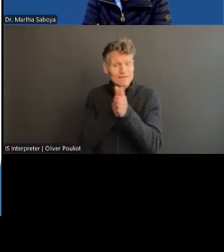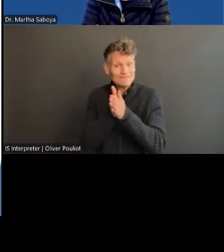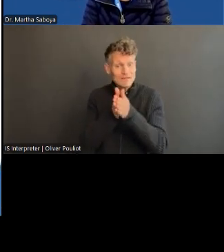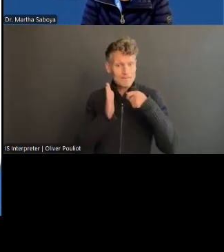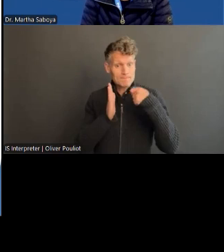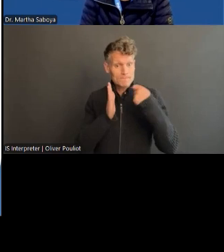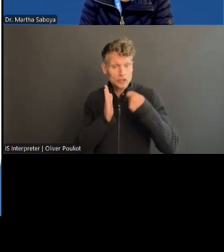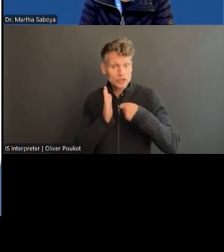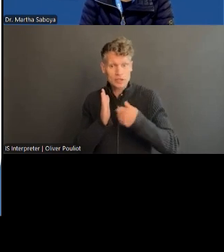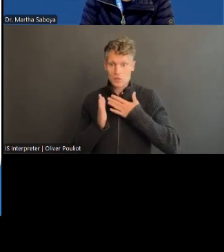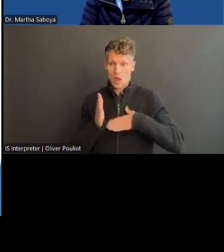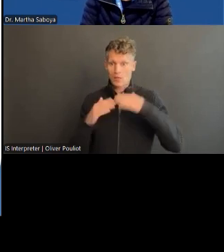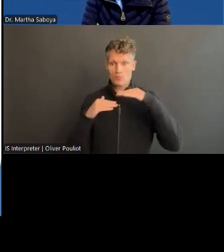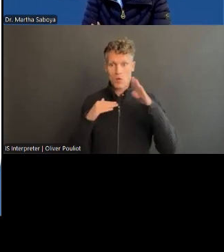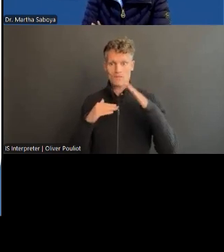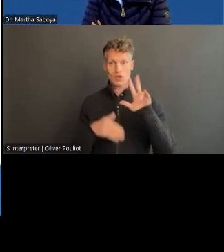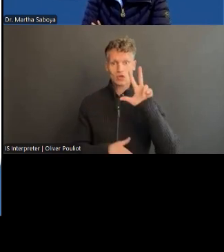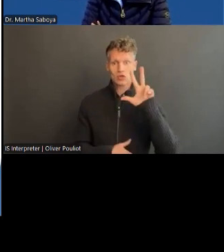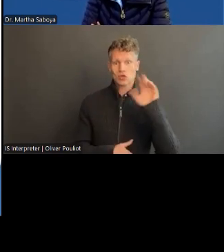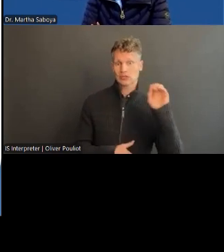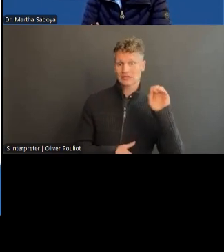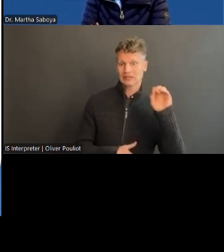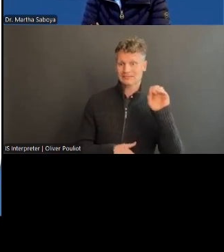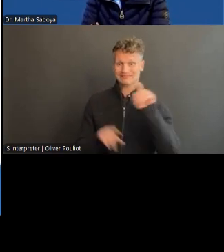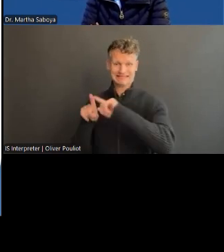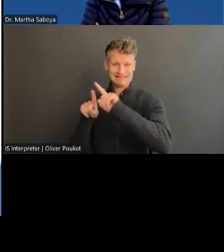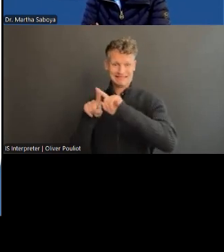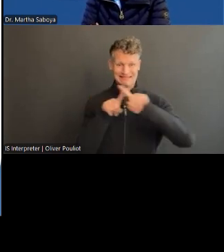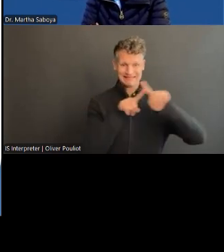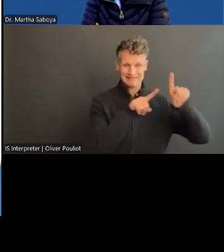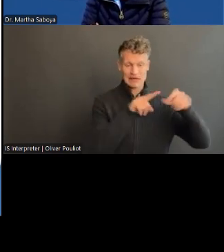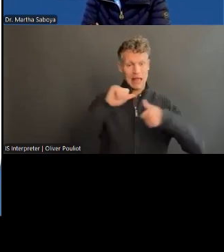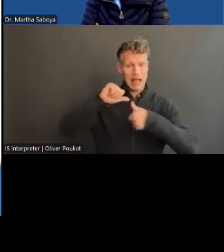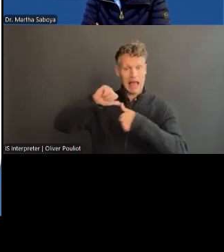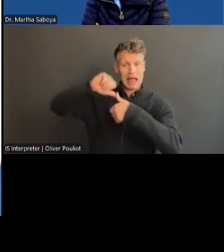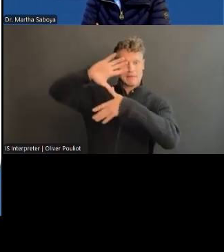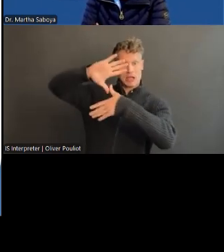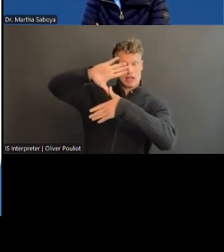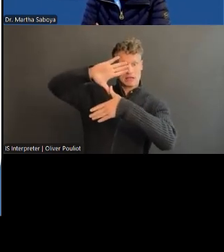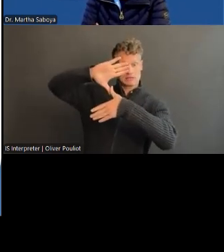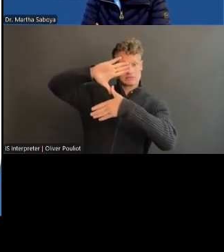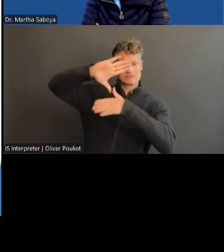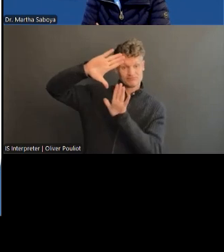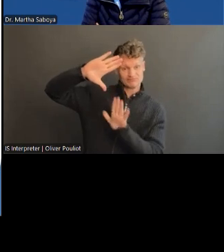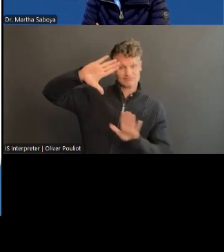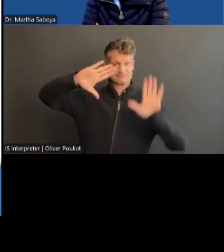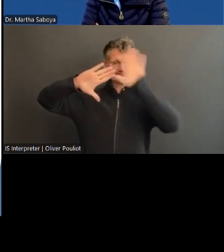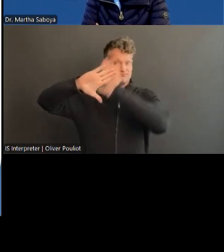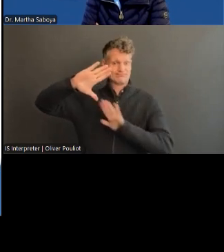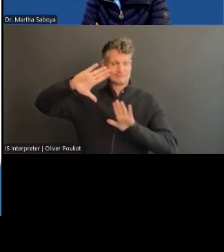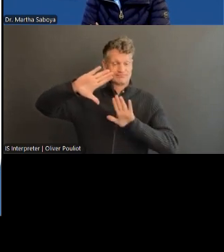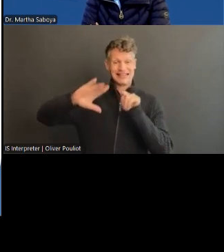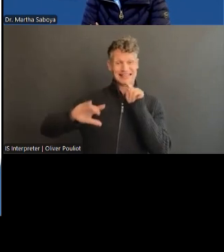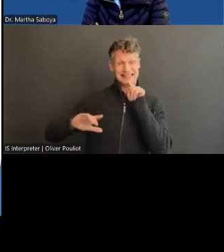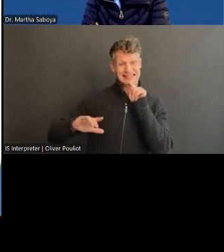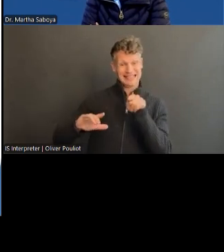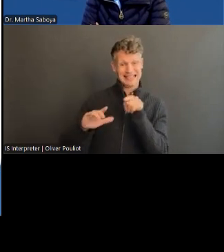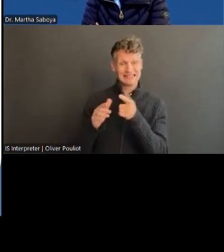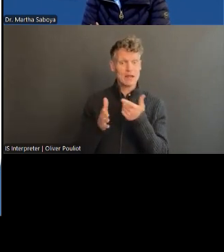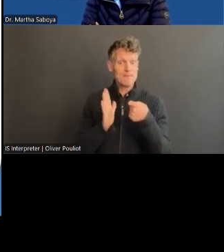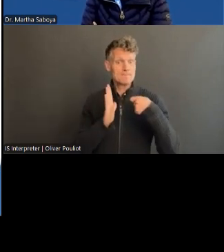conectadas. Y es muy importante señalar que estas iniciativas de eliminación han